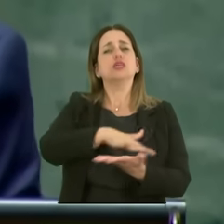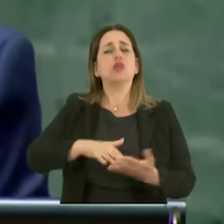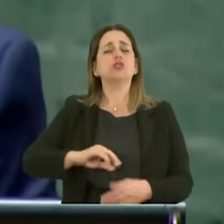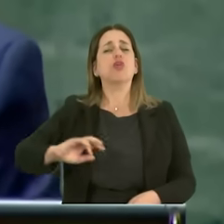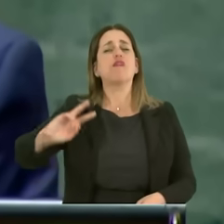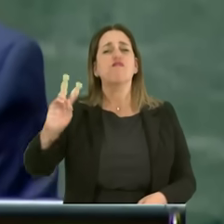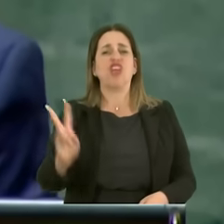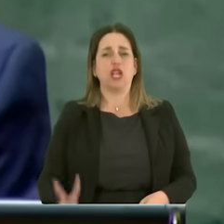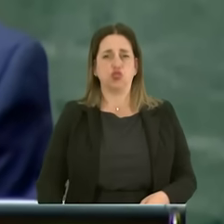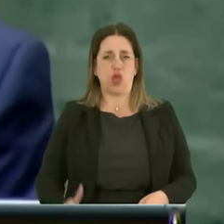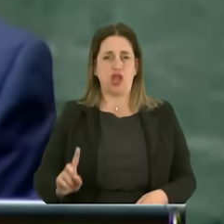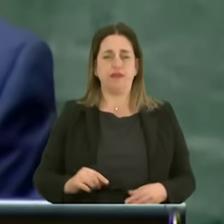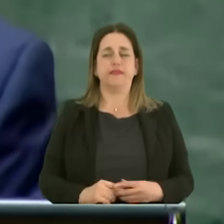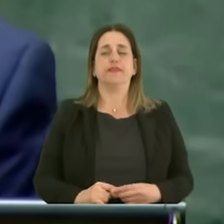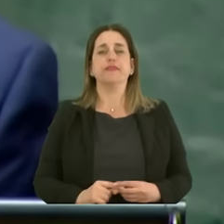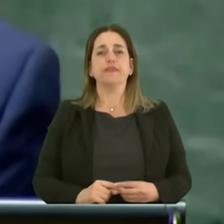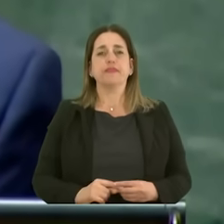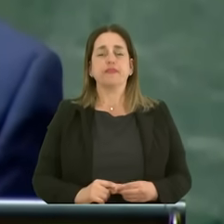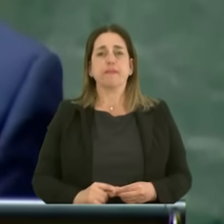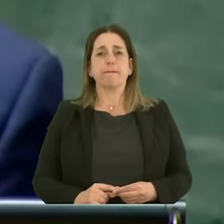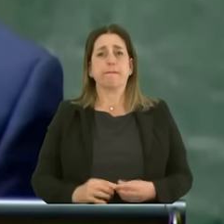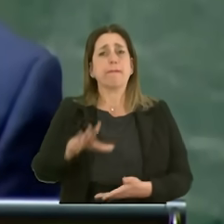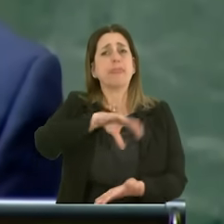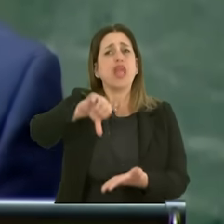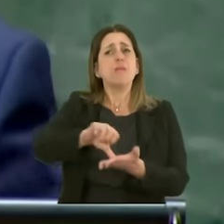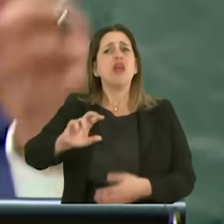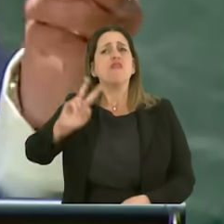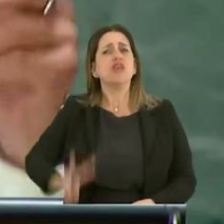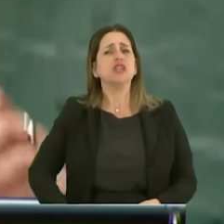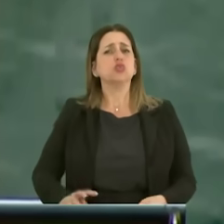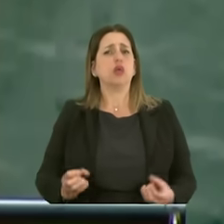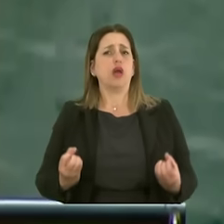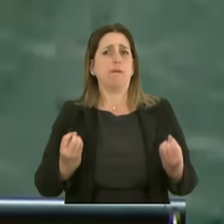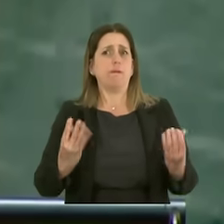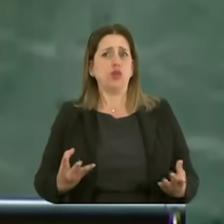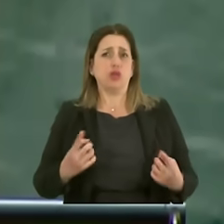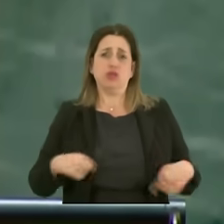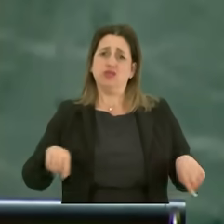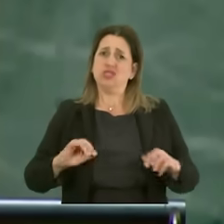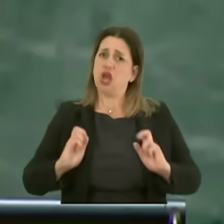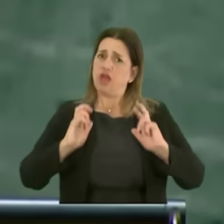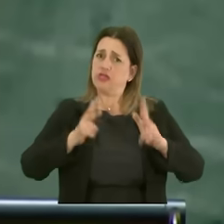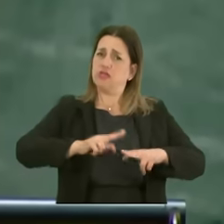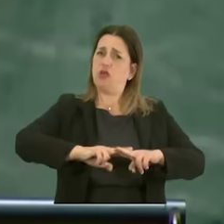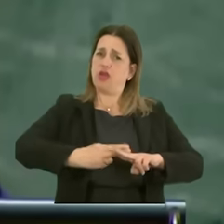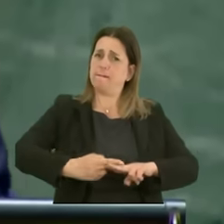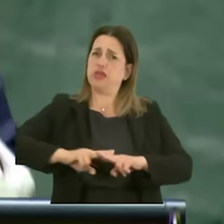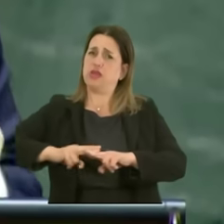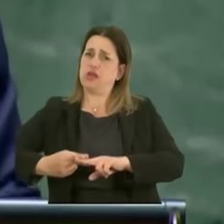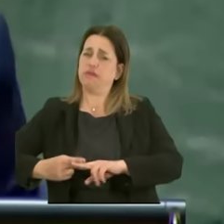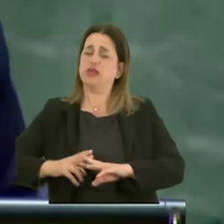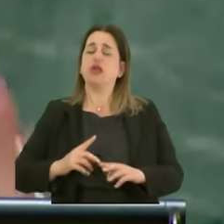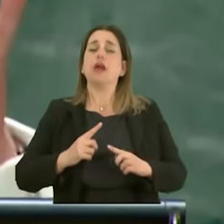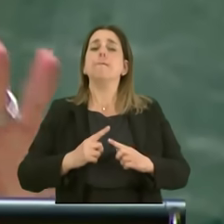en Venezuela entre otras cosas porque esto no es nuevo en nuestra postura